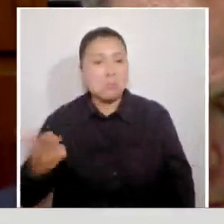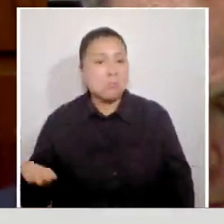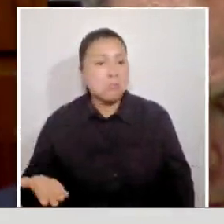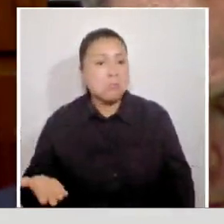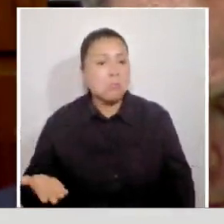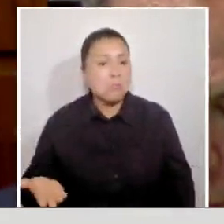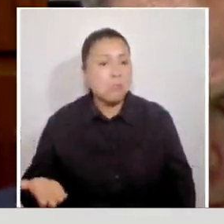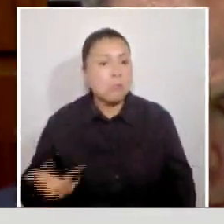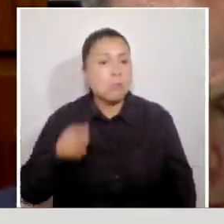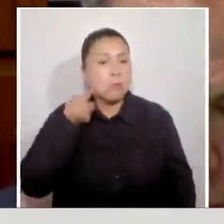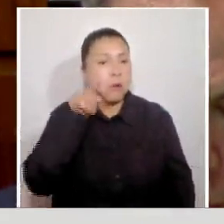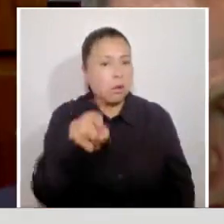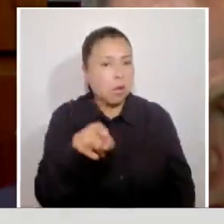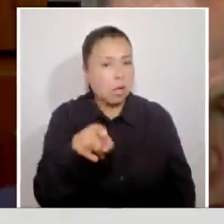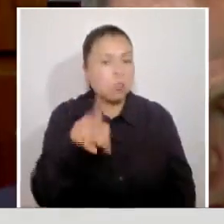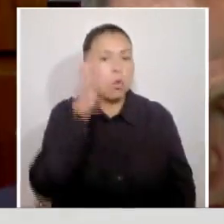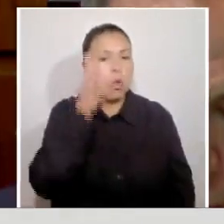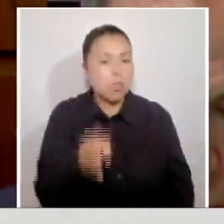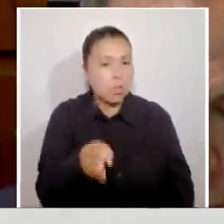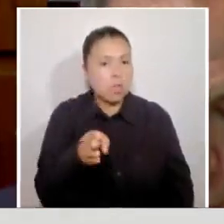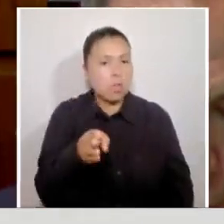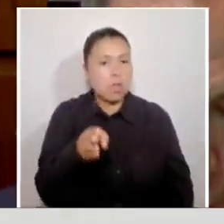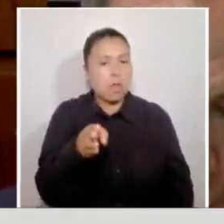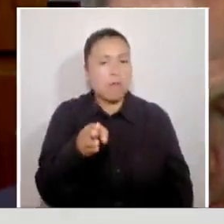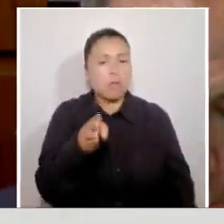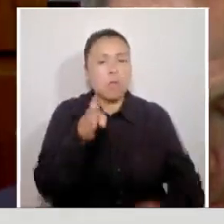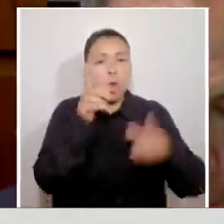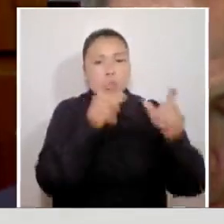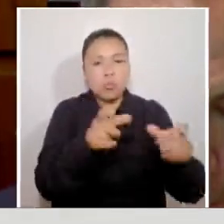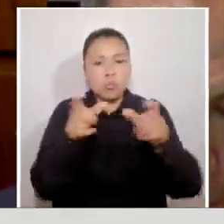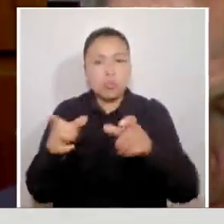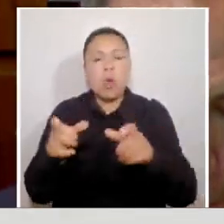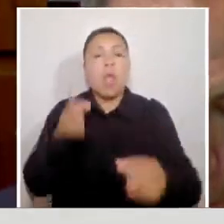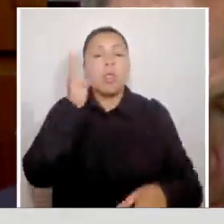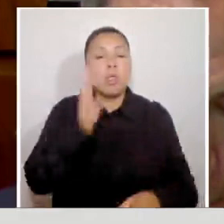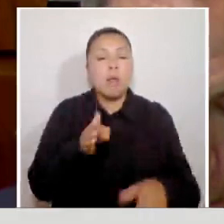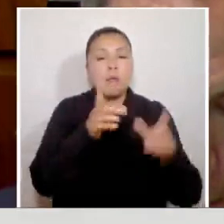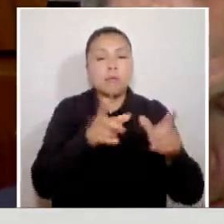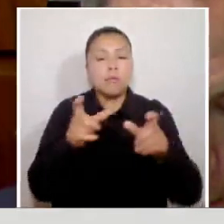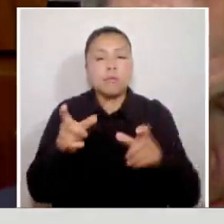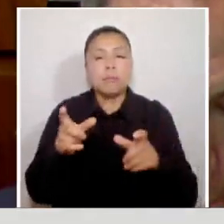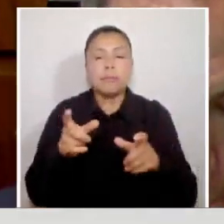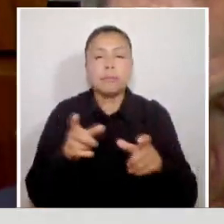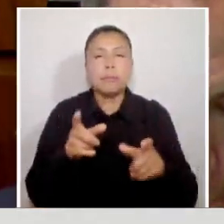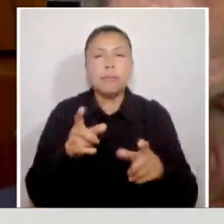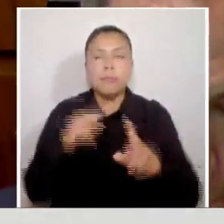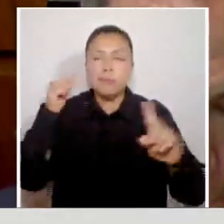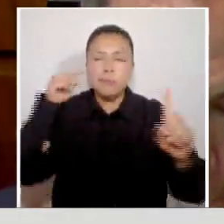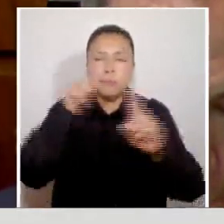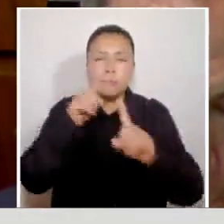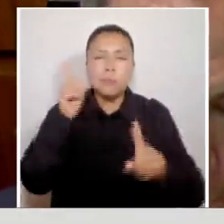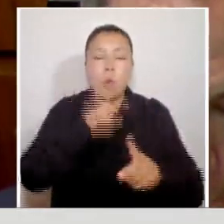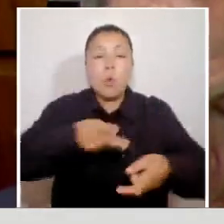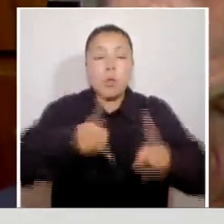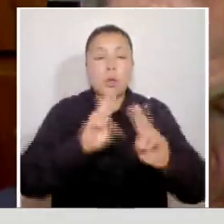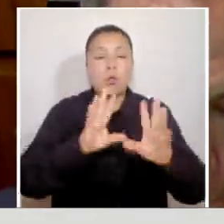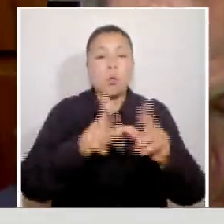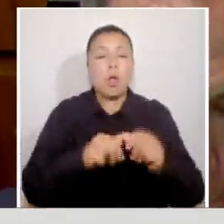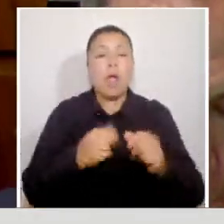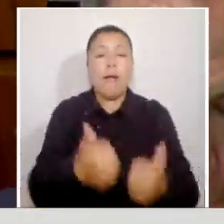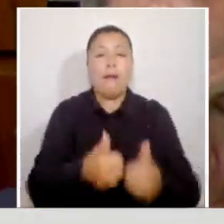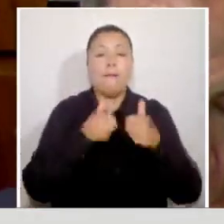eso debemos perseguirlo debemos perseguir el fin último del derecho de familia que es el bien superior